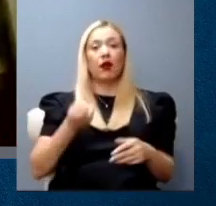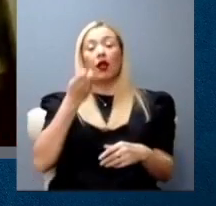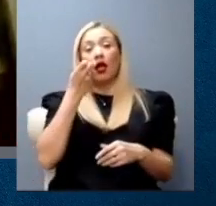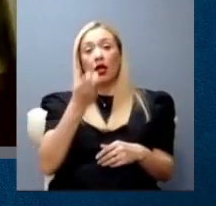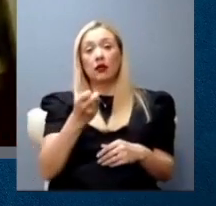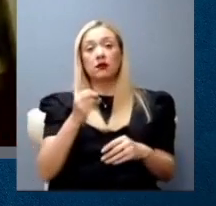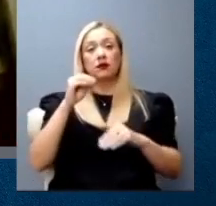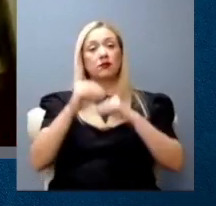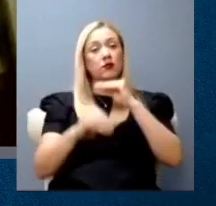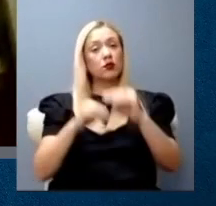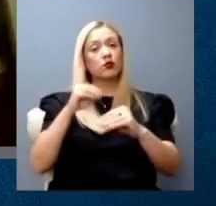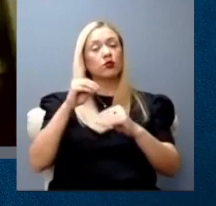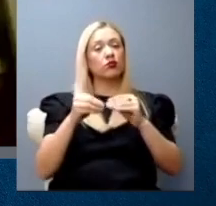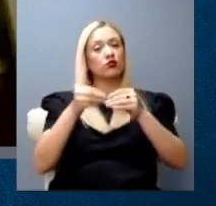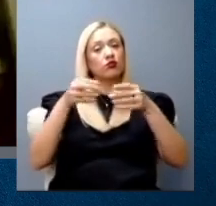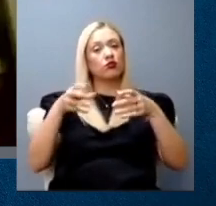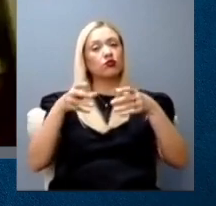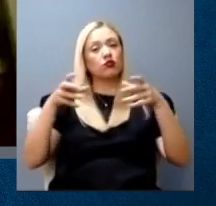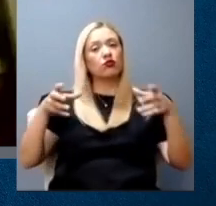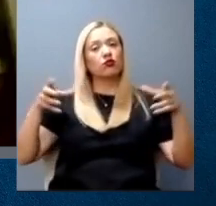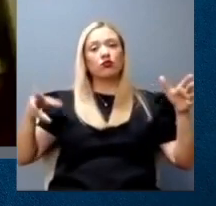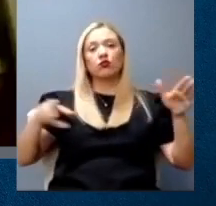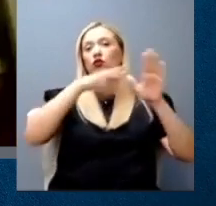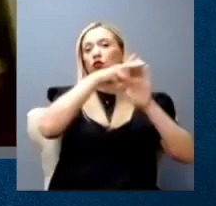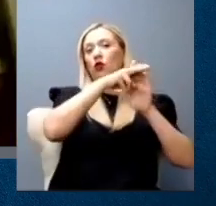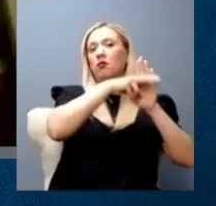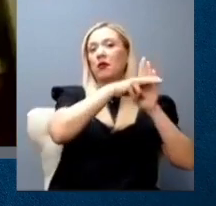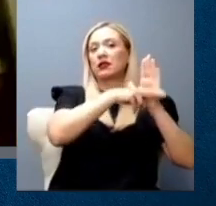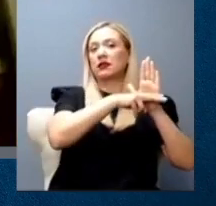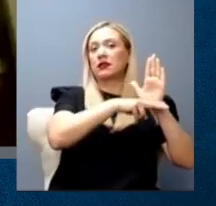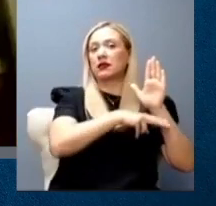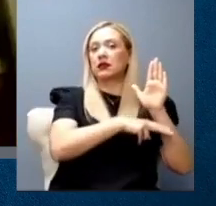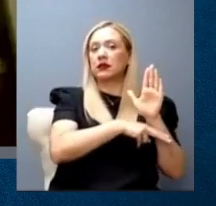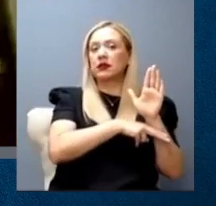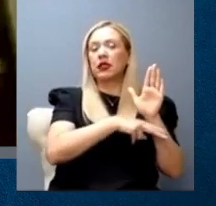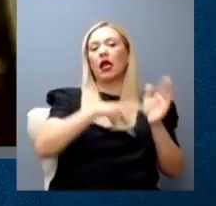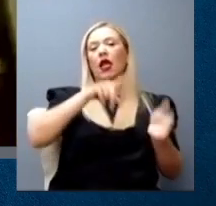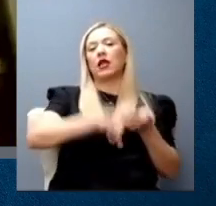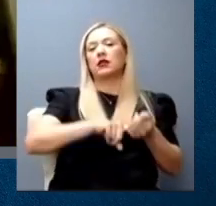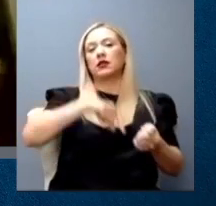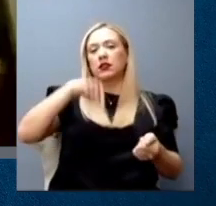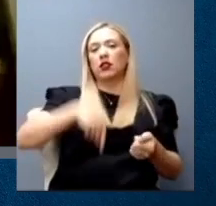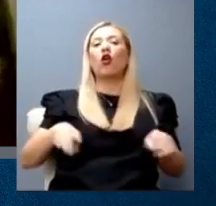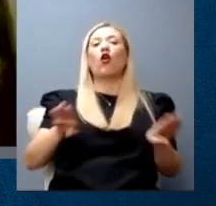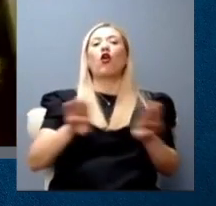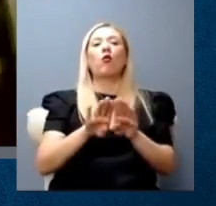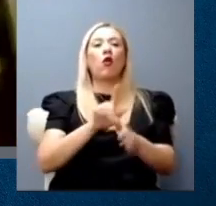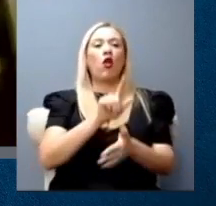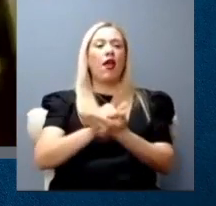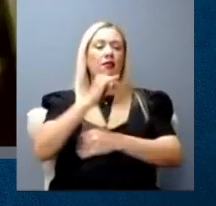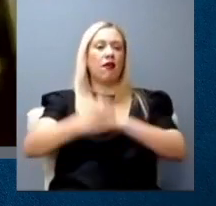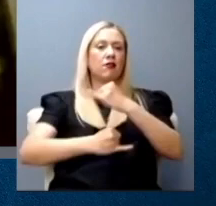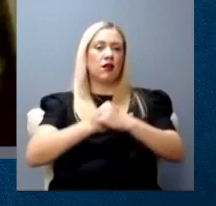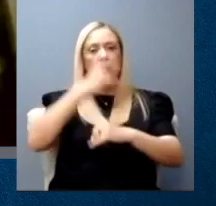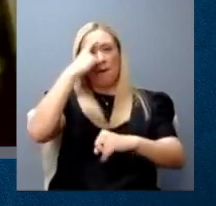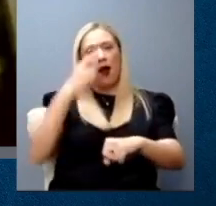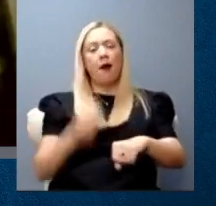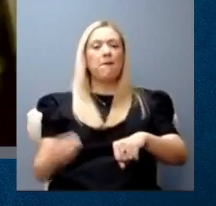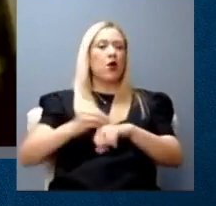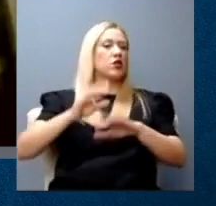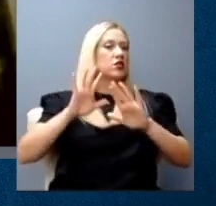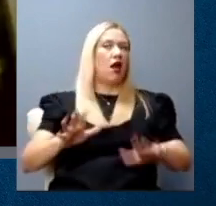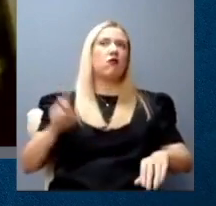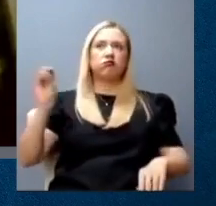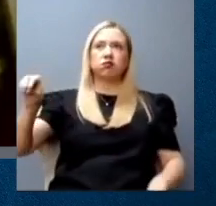desarrollo normativo e institucional del derecho internacional en el ámbito de los derechos humanos.